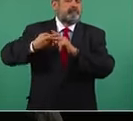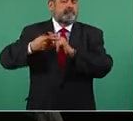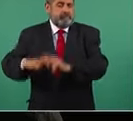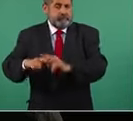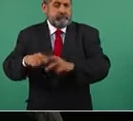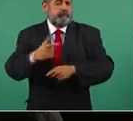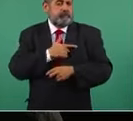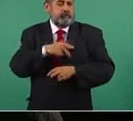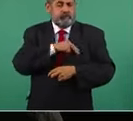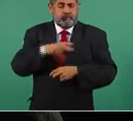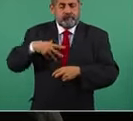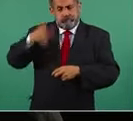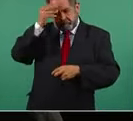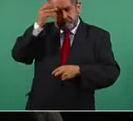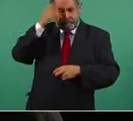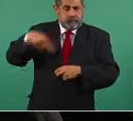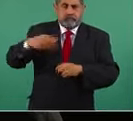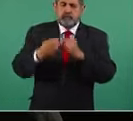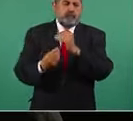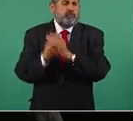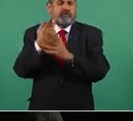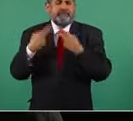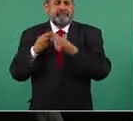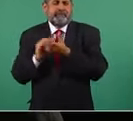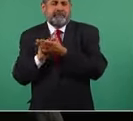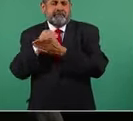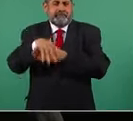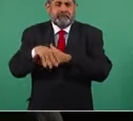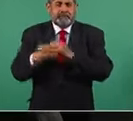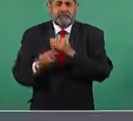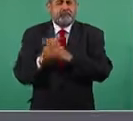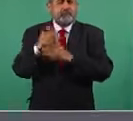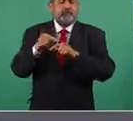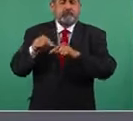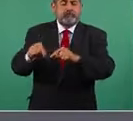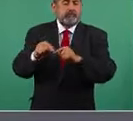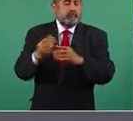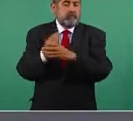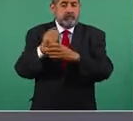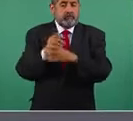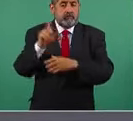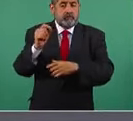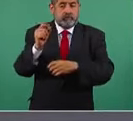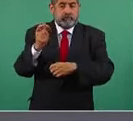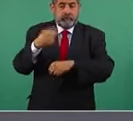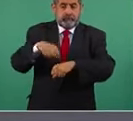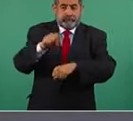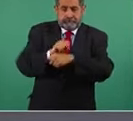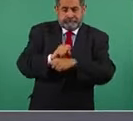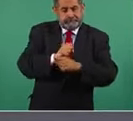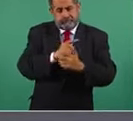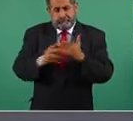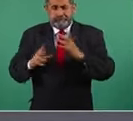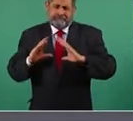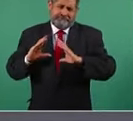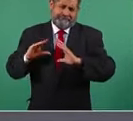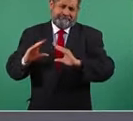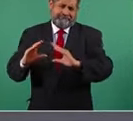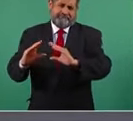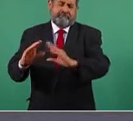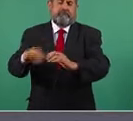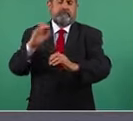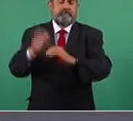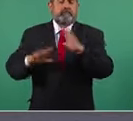Guardia Nacional. Este es personal de nuevo ingreso, su curso es de 20 semanas, se capacitaron o concluyeron su